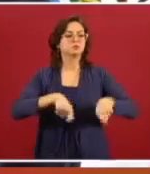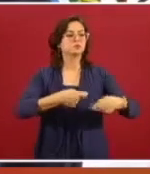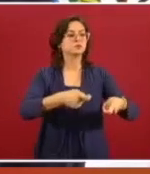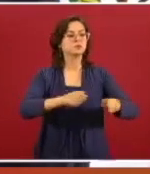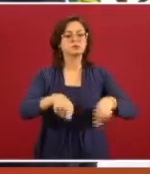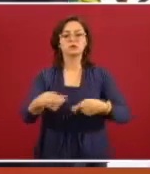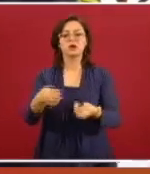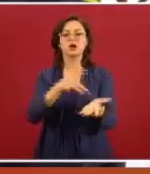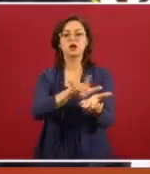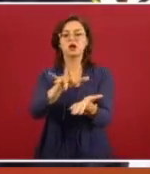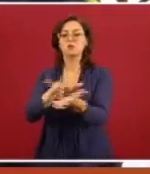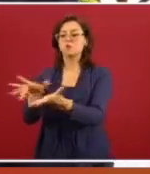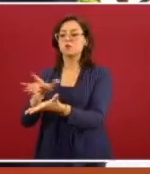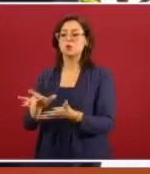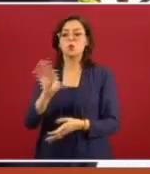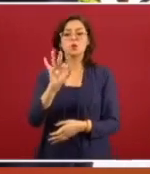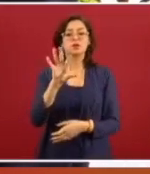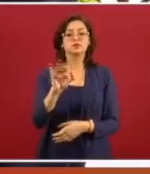para